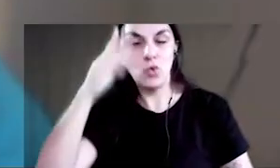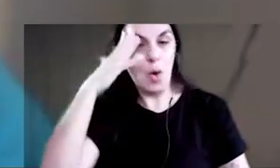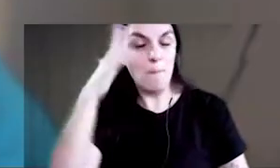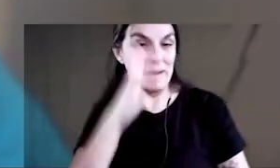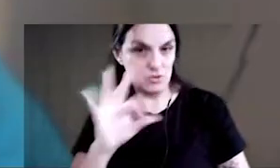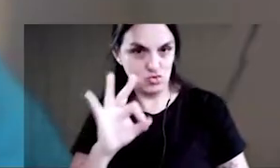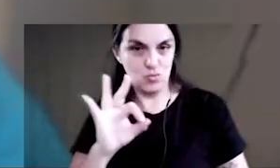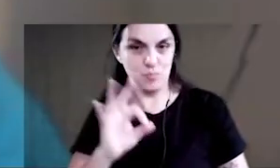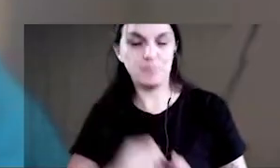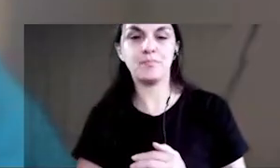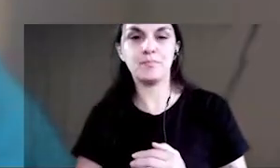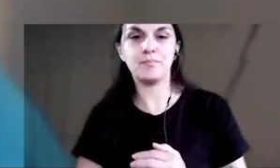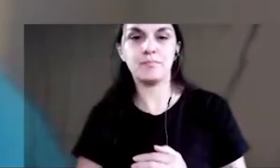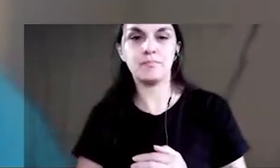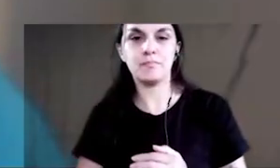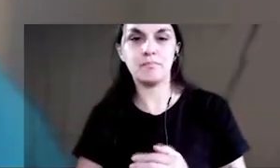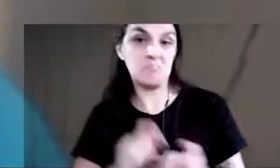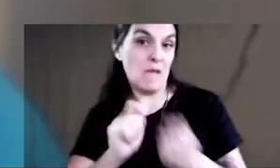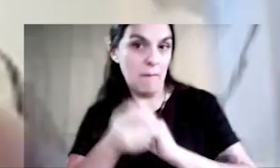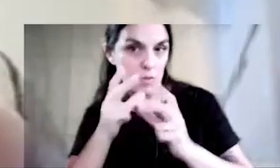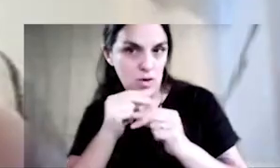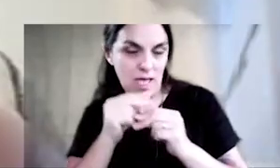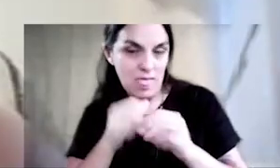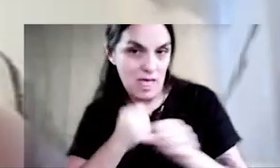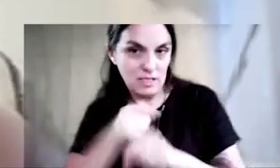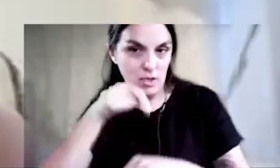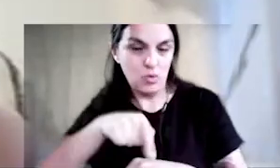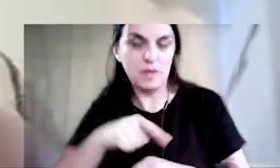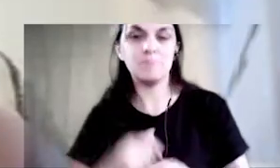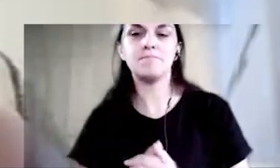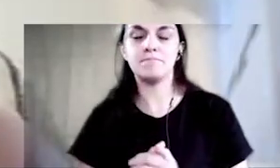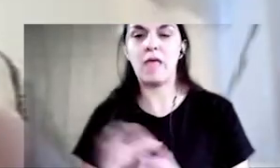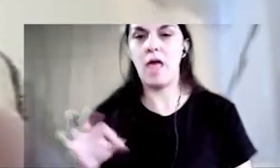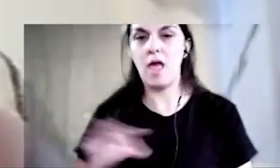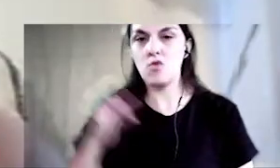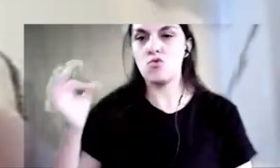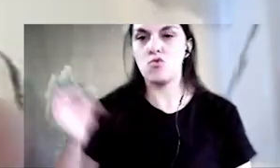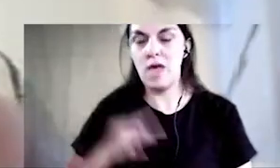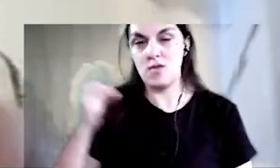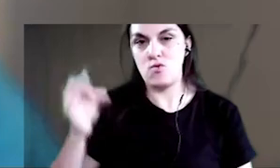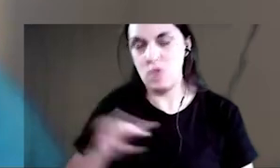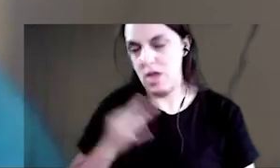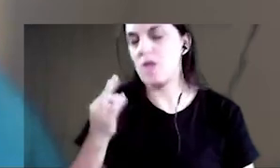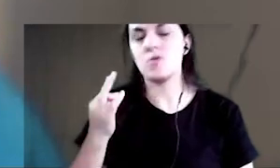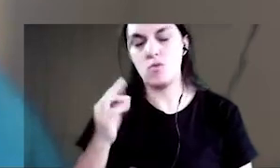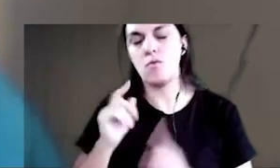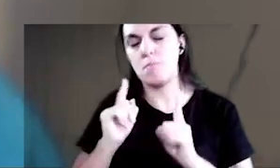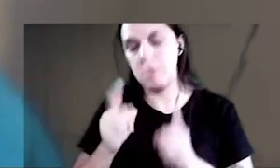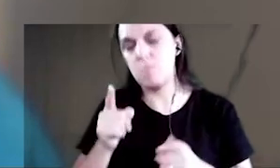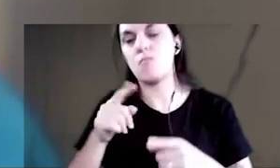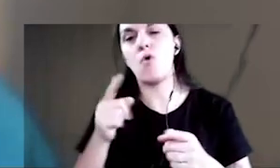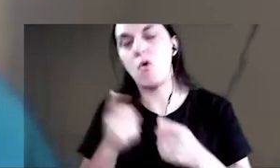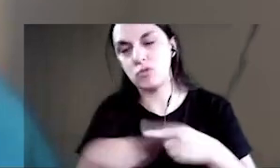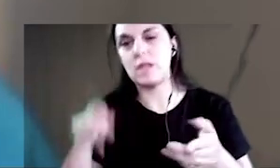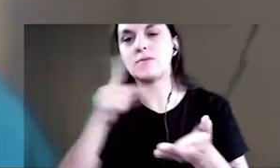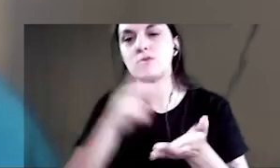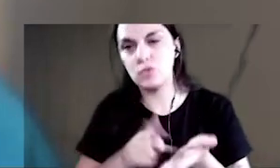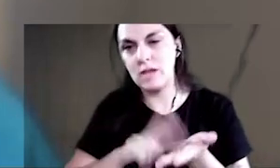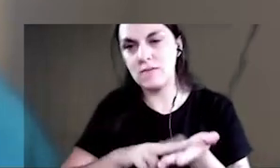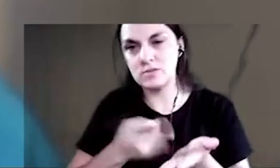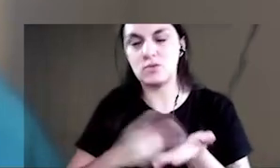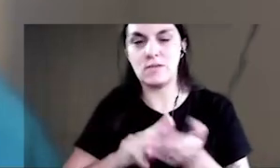marzo. Eso todavía no lo han cambiado. Exacto. Todos los años, desde el Todos los años es 2017, lo sigue mismo. siendo ese.